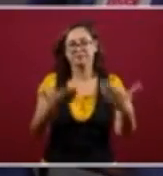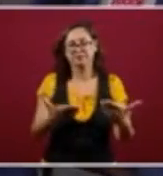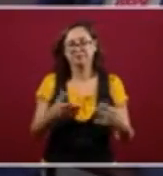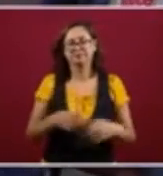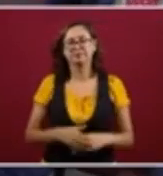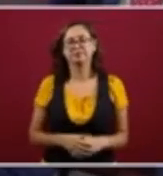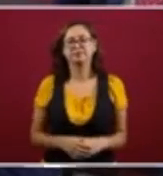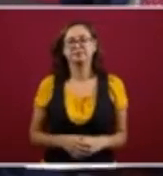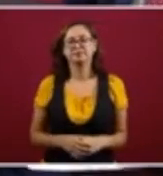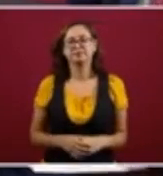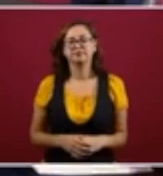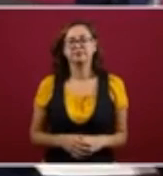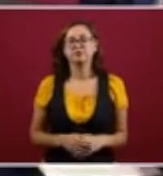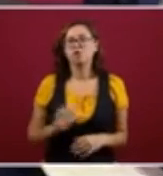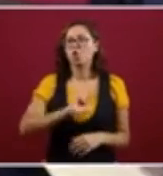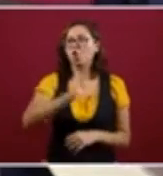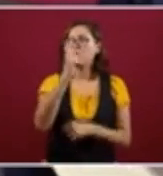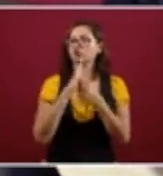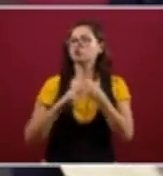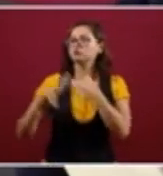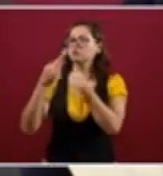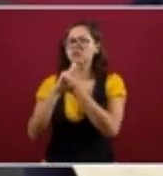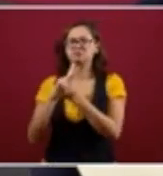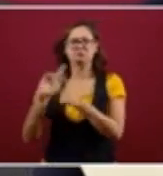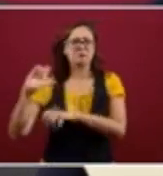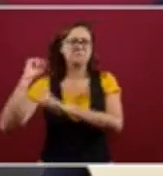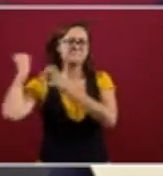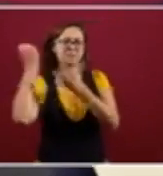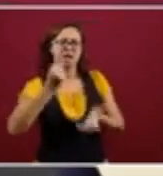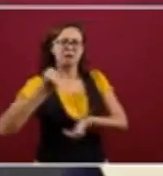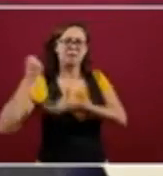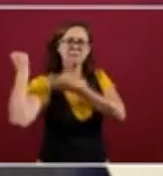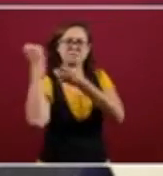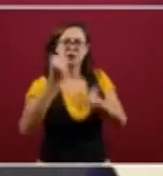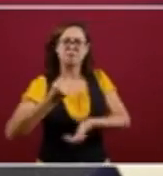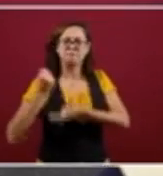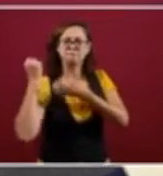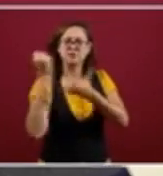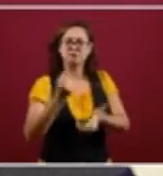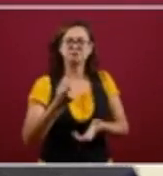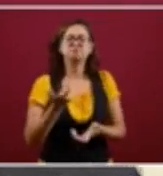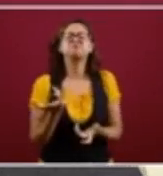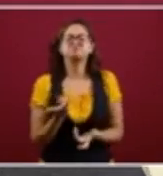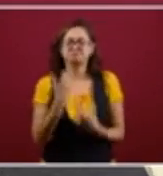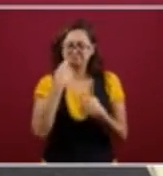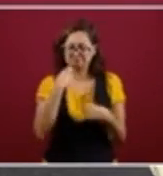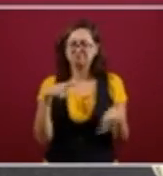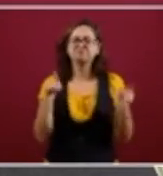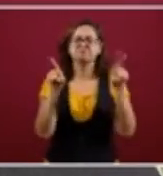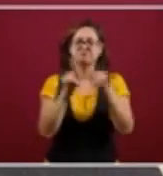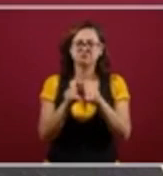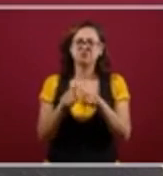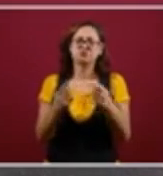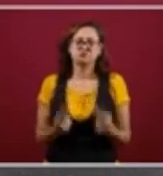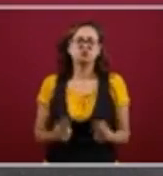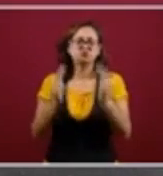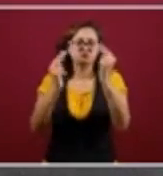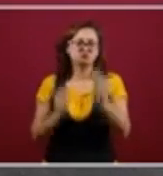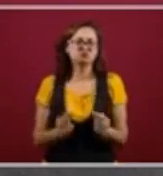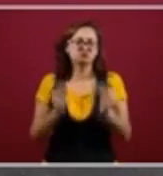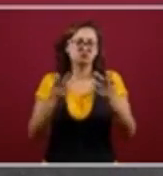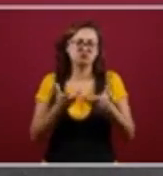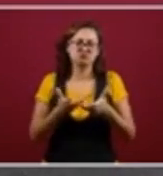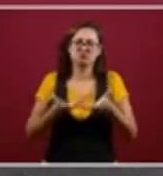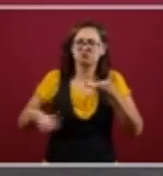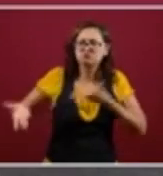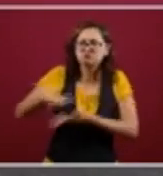Está llegando la inversión extranjera y está creciendo nuestro comercio